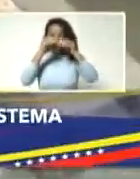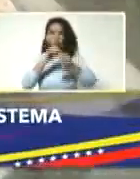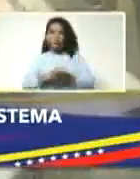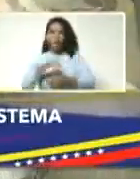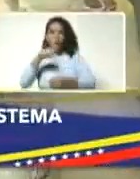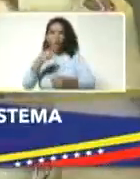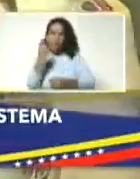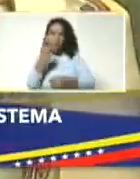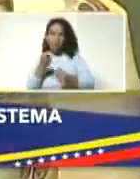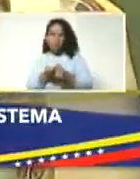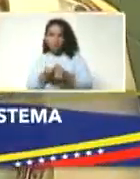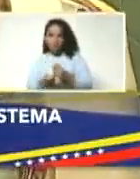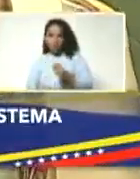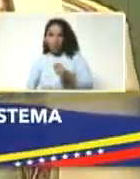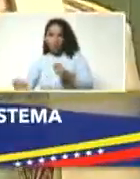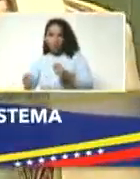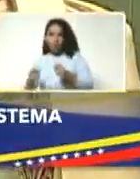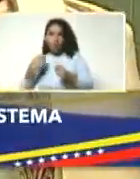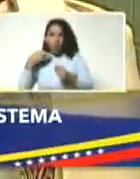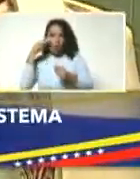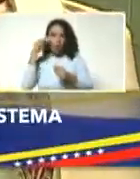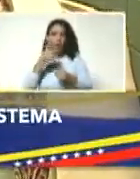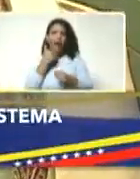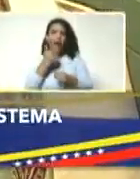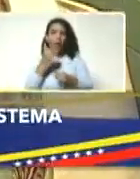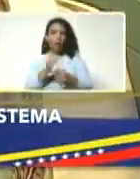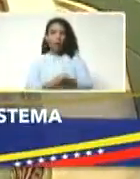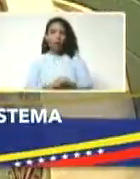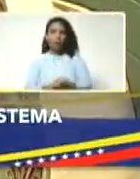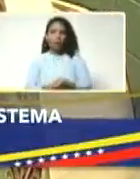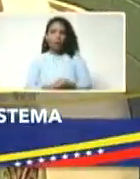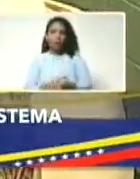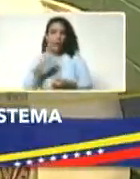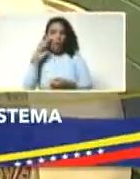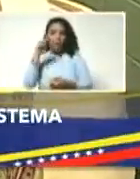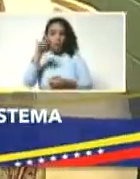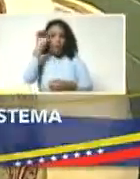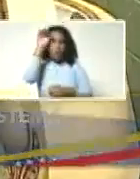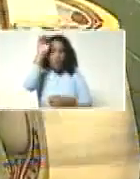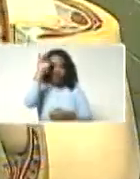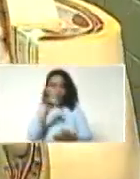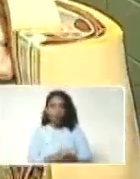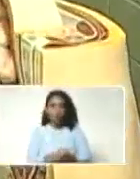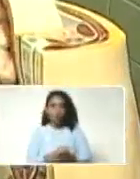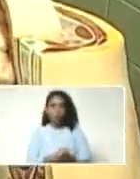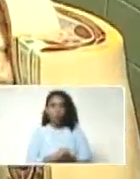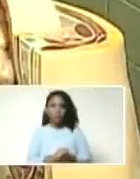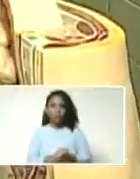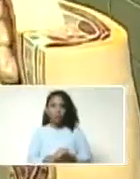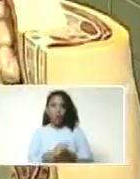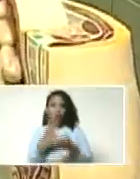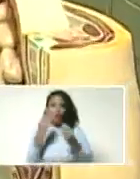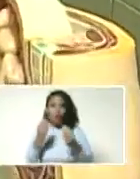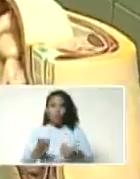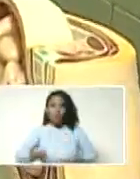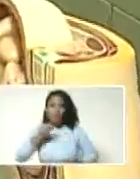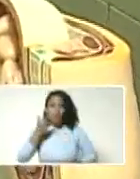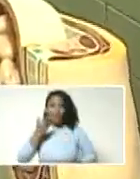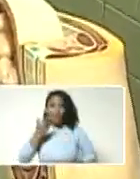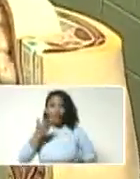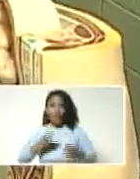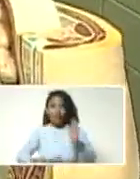enchufado. Ahí veo algo. Veo un futuro muy auspicioso para esta